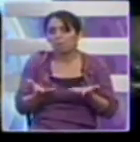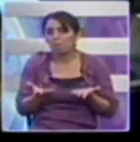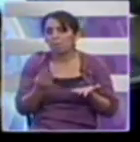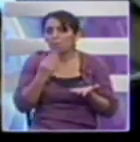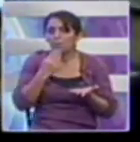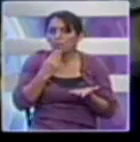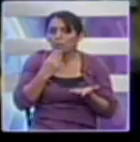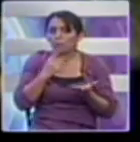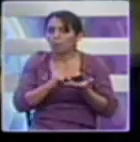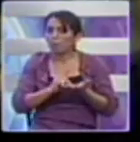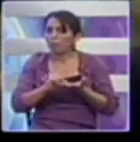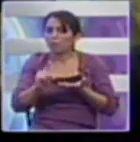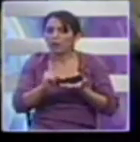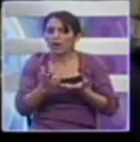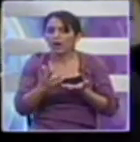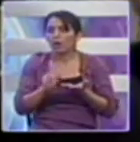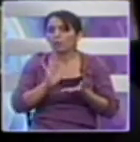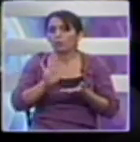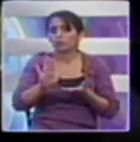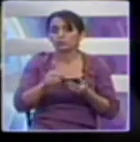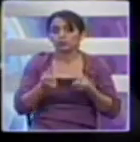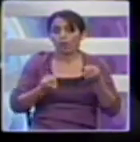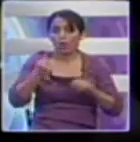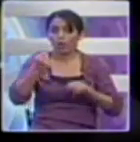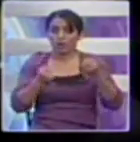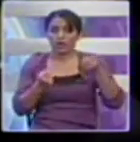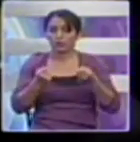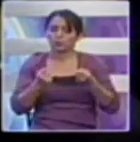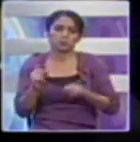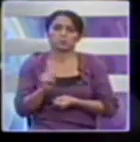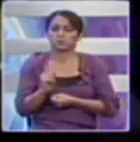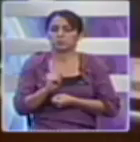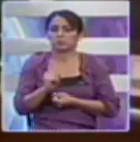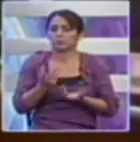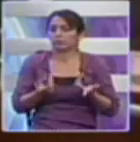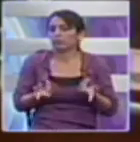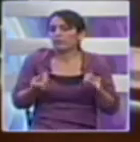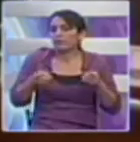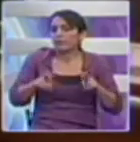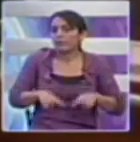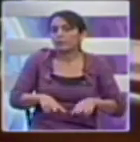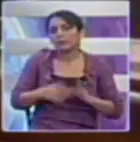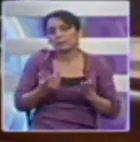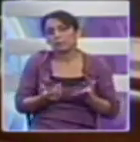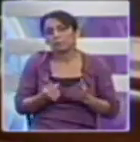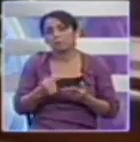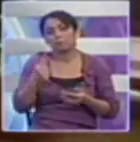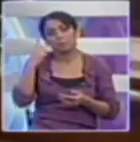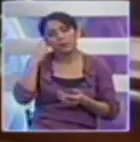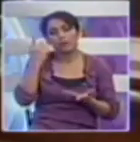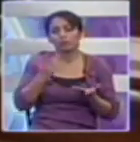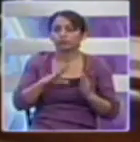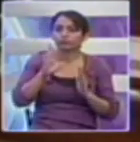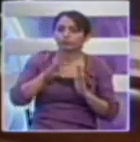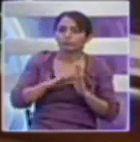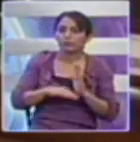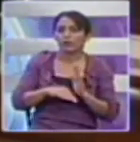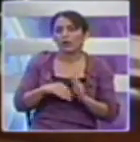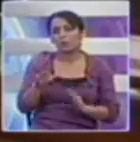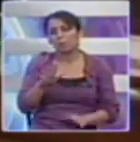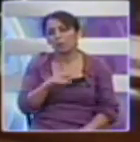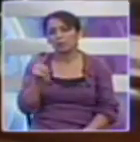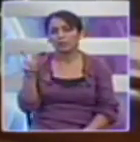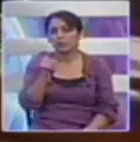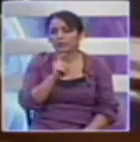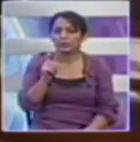pagar por el valor de sus unidades. Así también contempla una deducción del 100% del impuesto a la renta